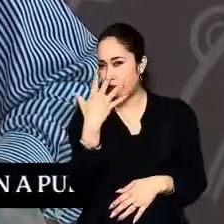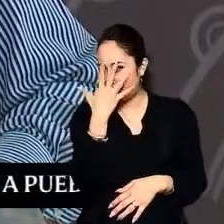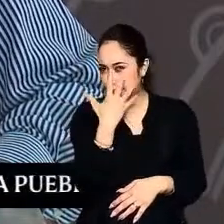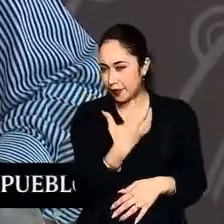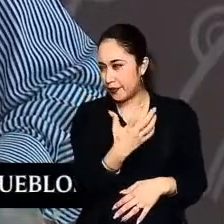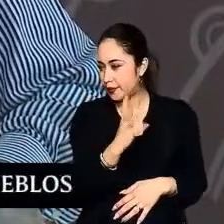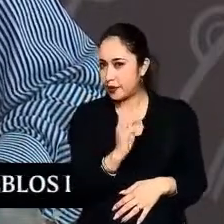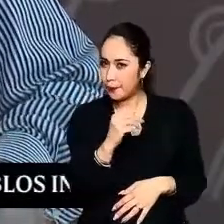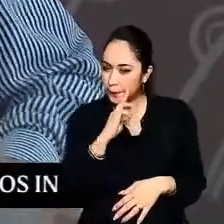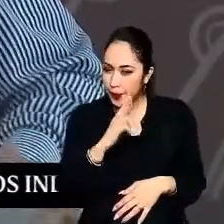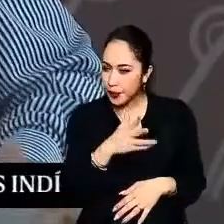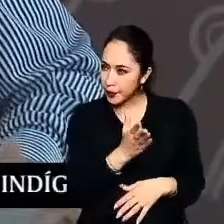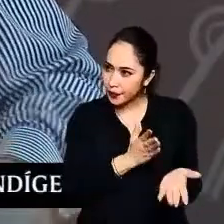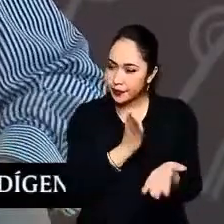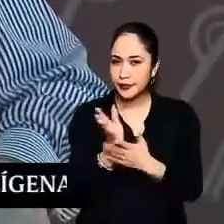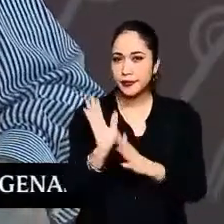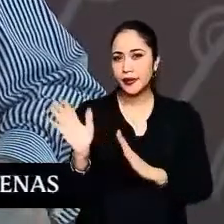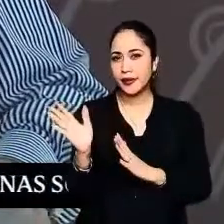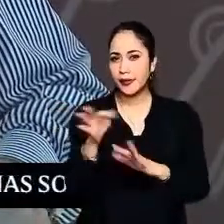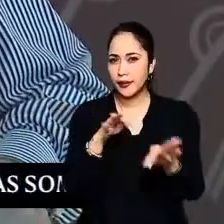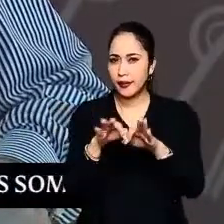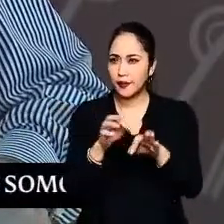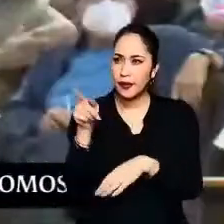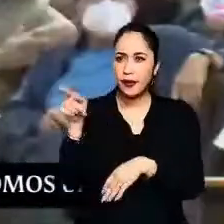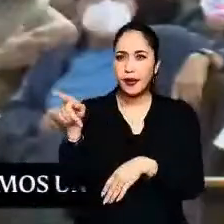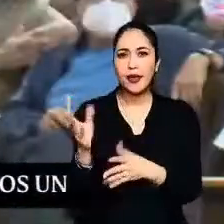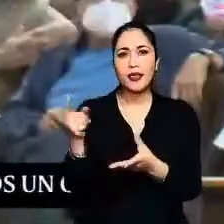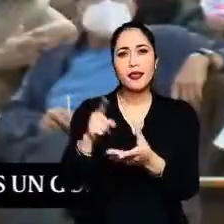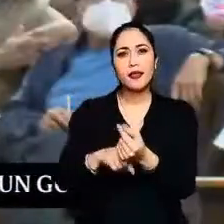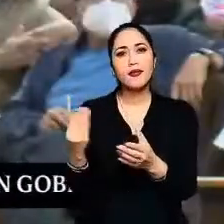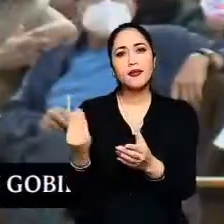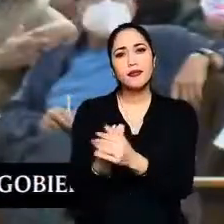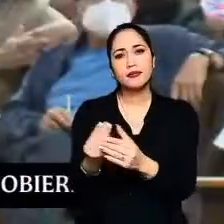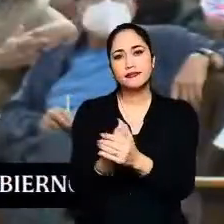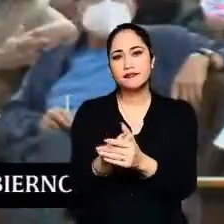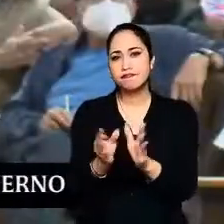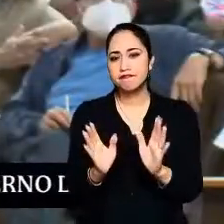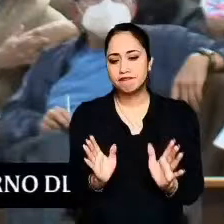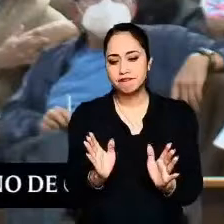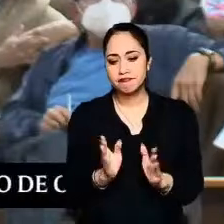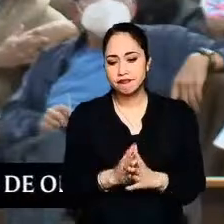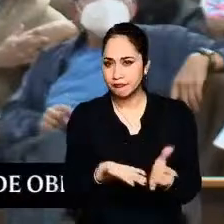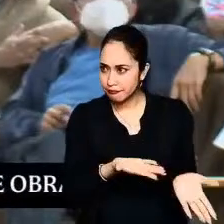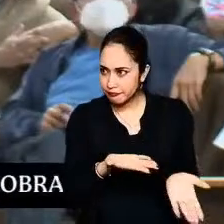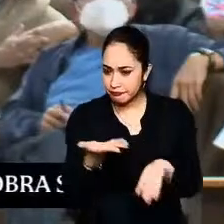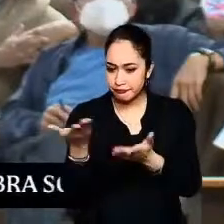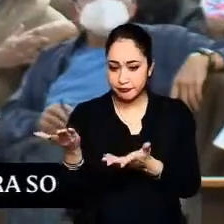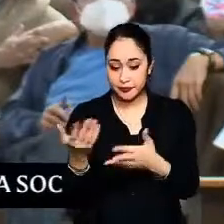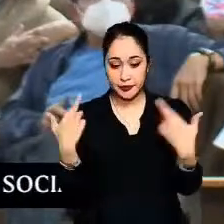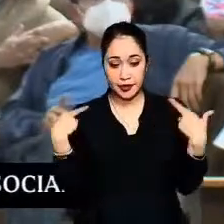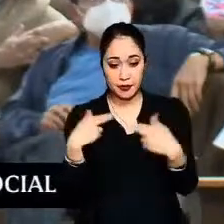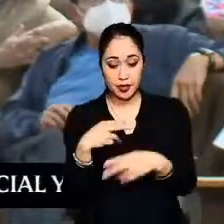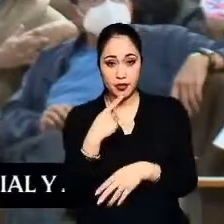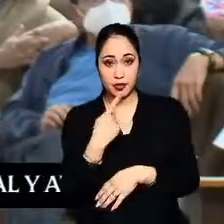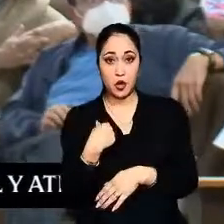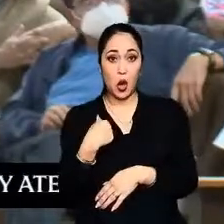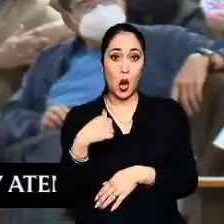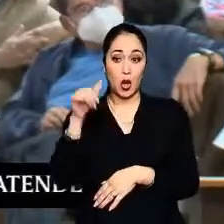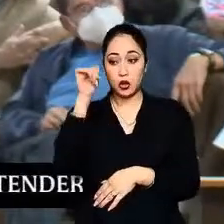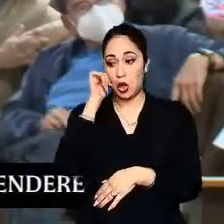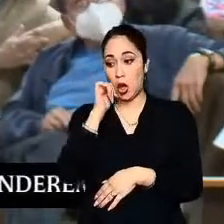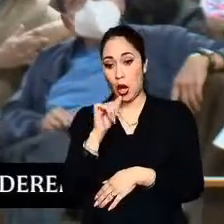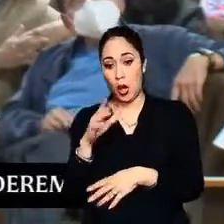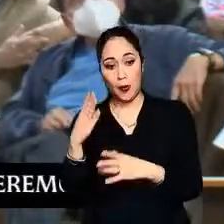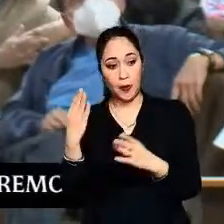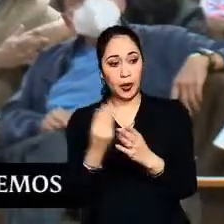a trabajar en clases. Y vaya, que se lo dice un maestro que toda la vida di clases.